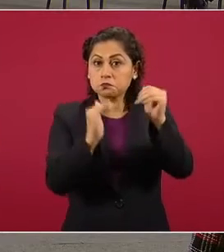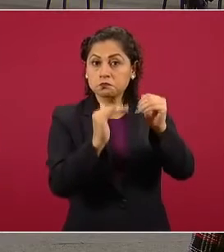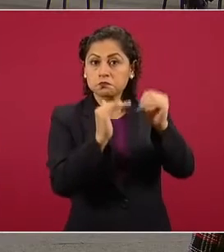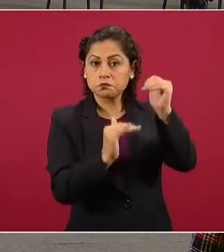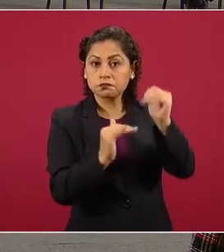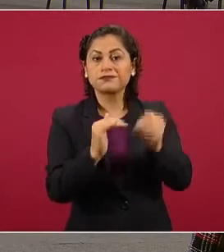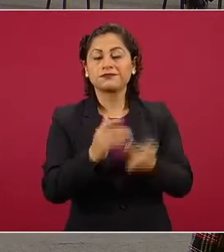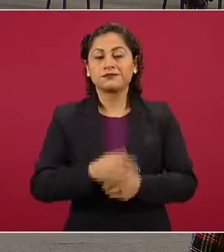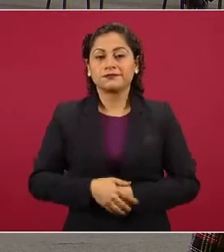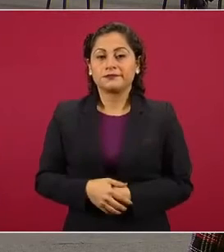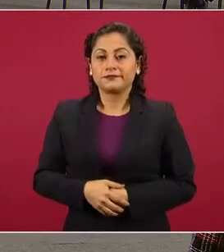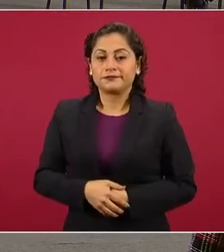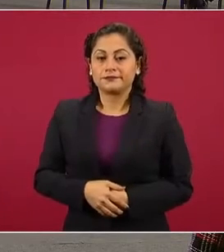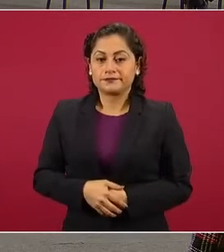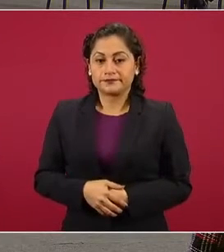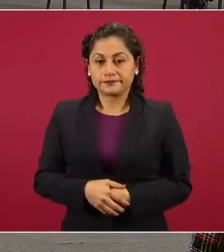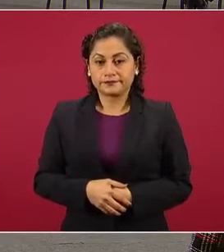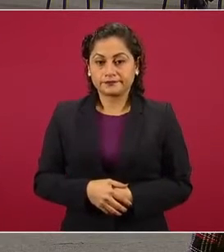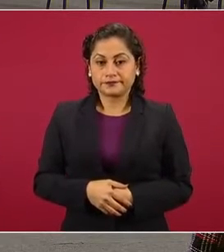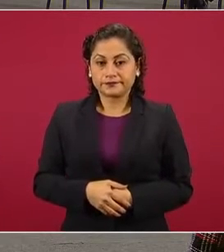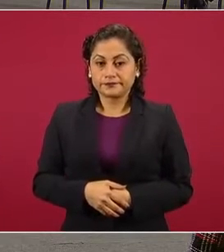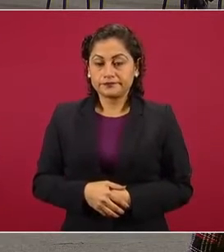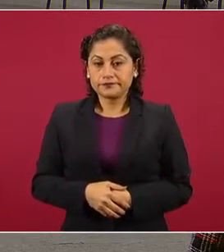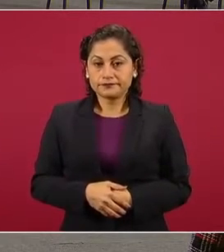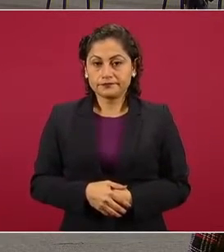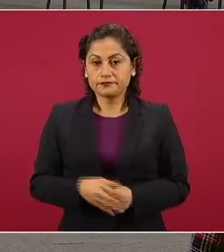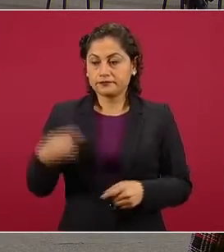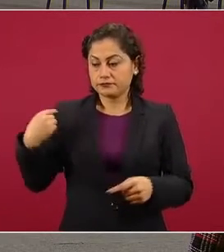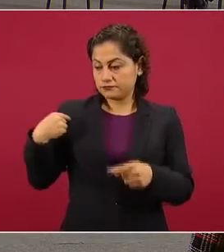Adelante, por favor. Dado estos resultados,